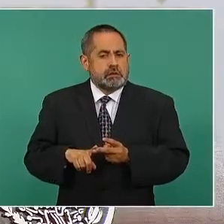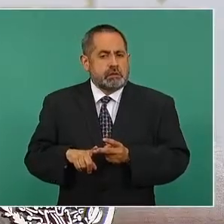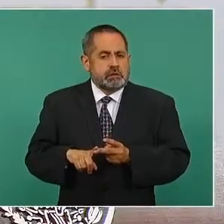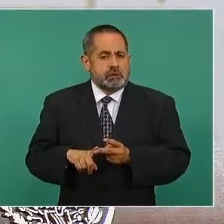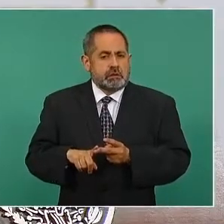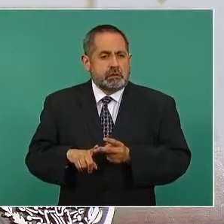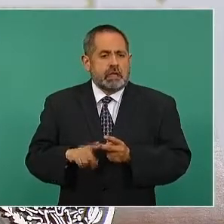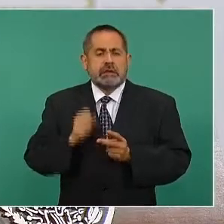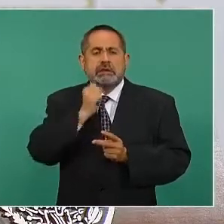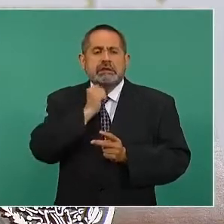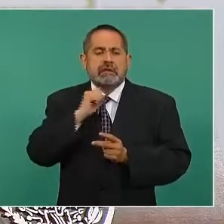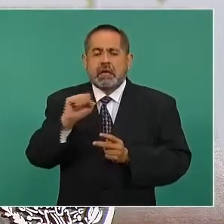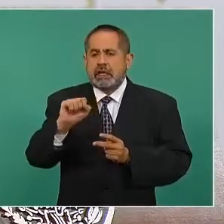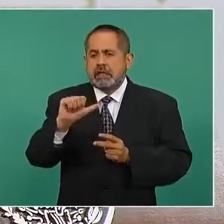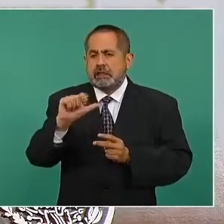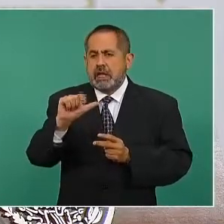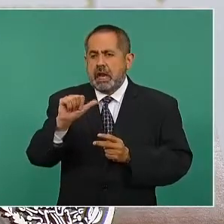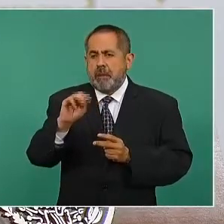Salamanca